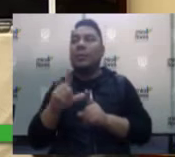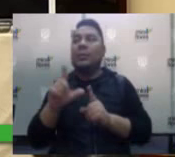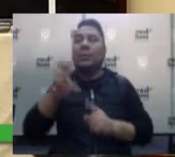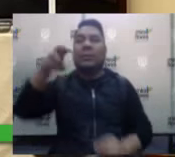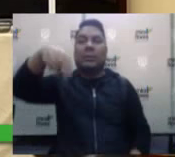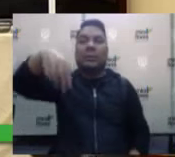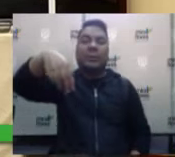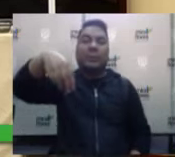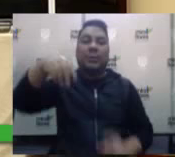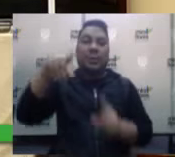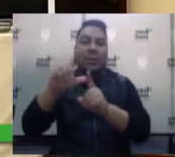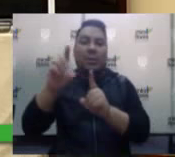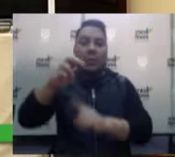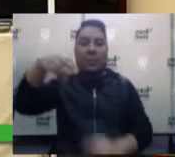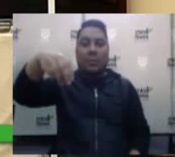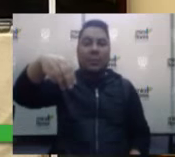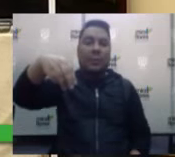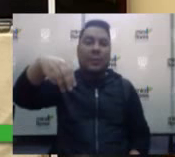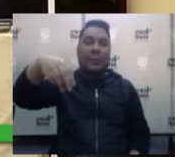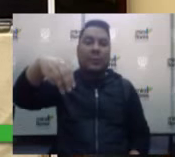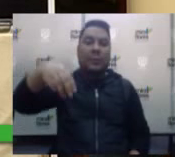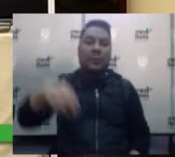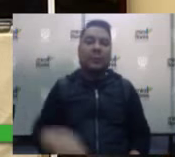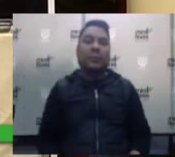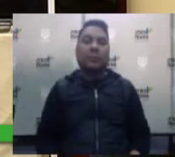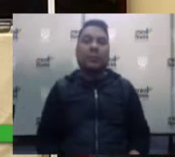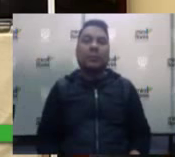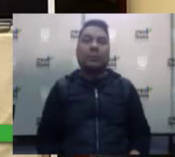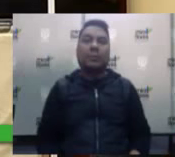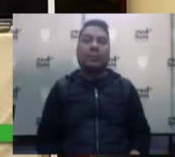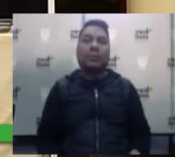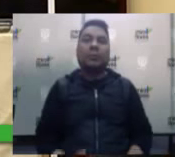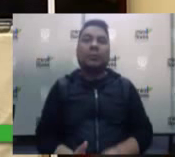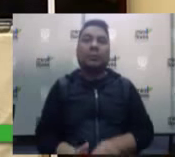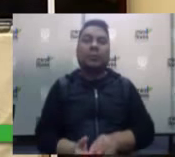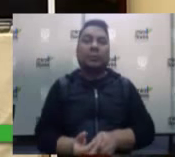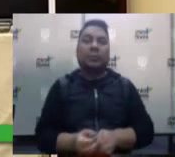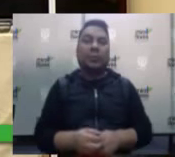M. Letra M. Perú Patria Segura.